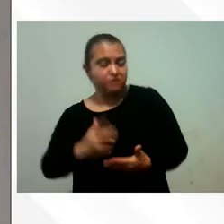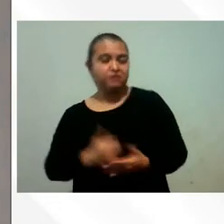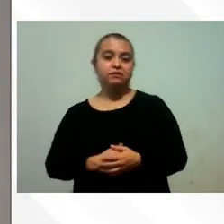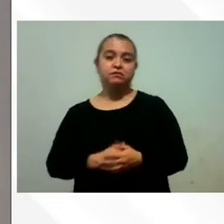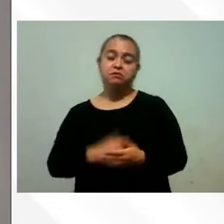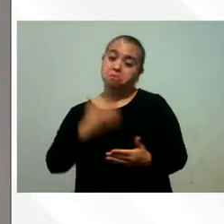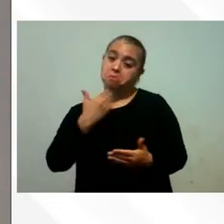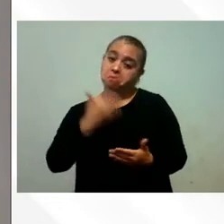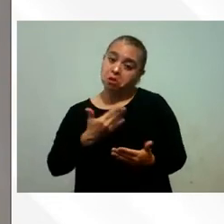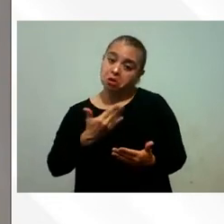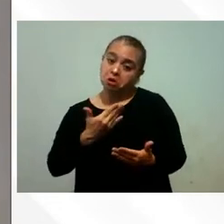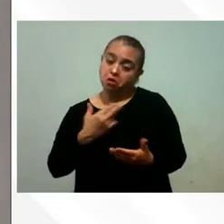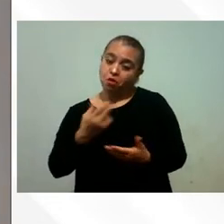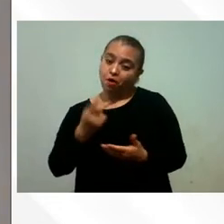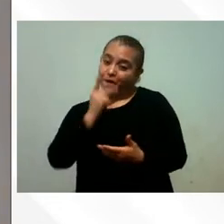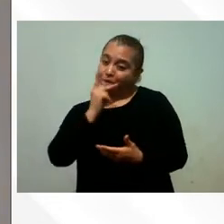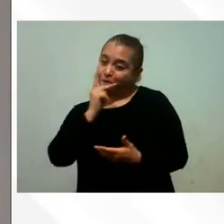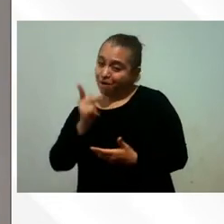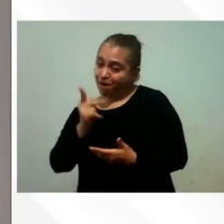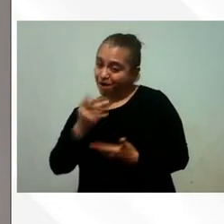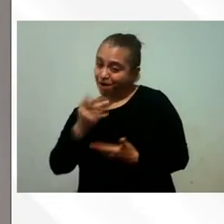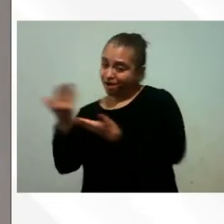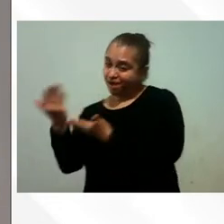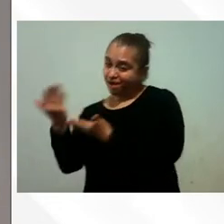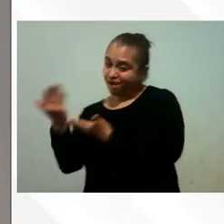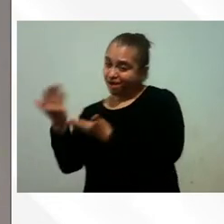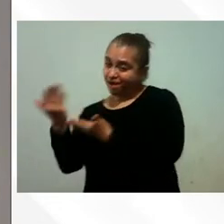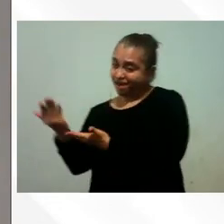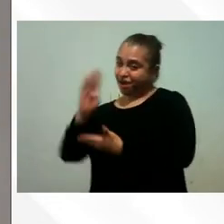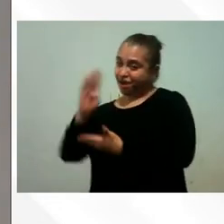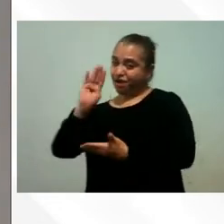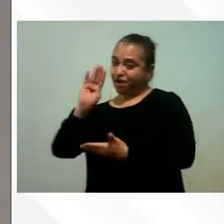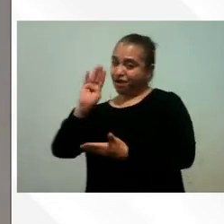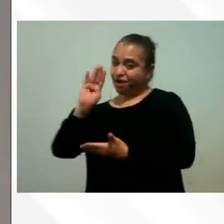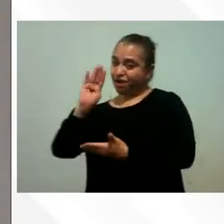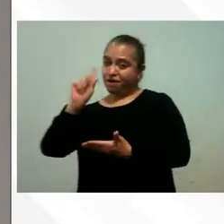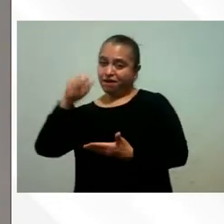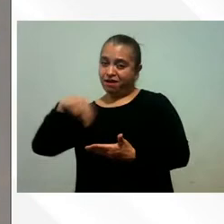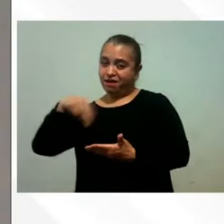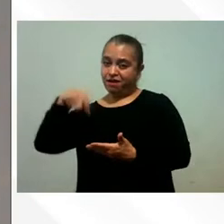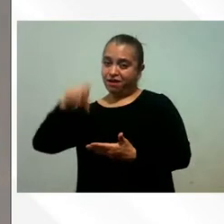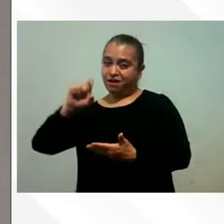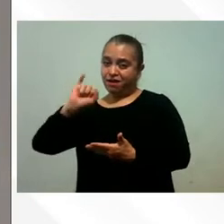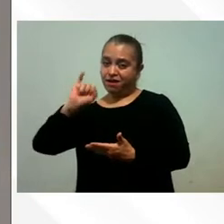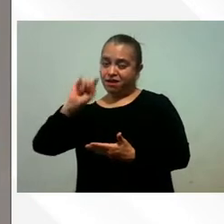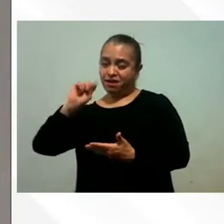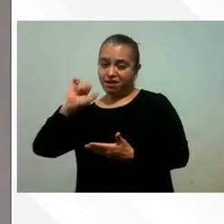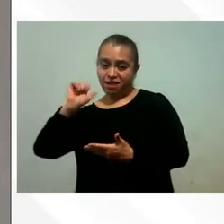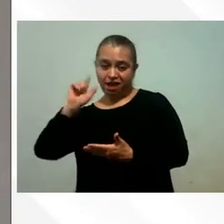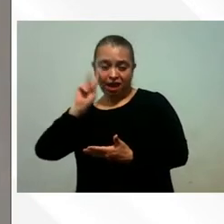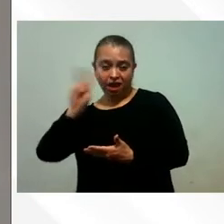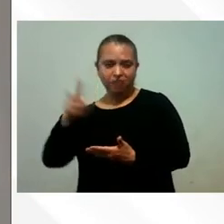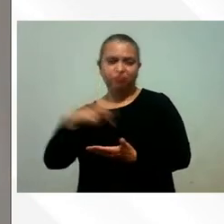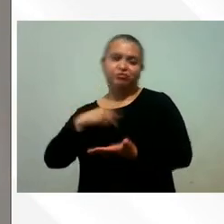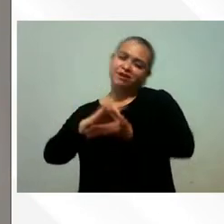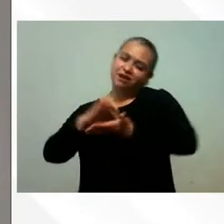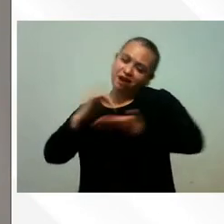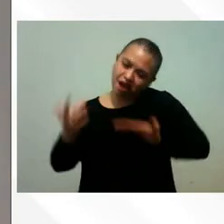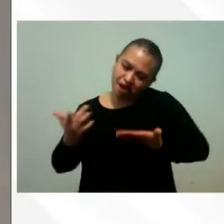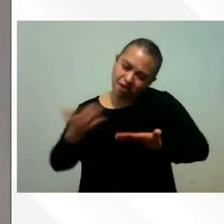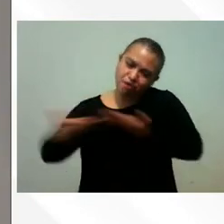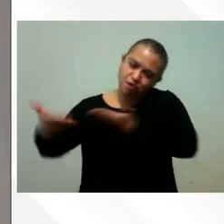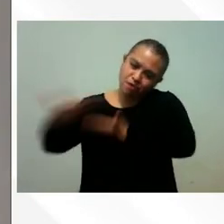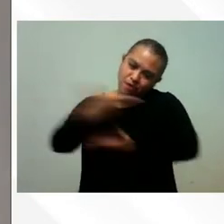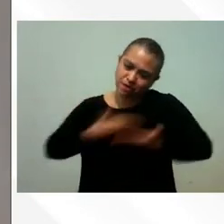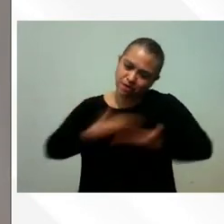a devolver la palabra a Blanquita. Yo les agradezco muchísimo por estar aquí, por compartirse y simplemente